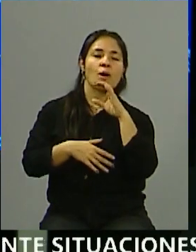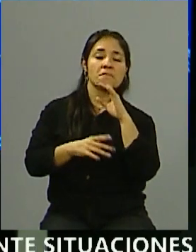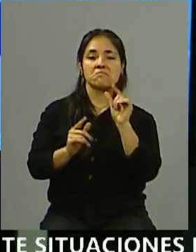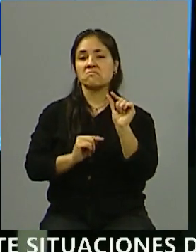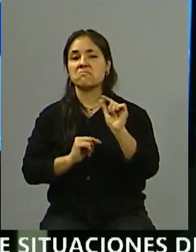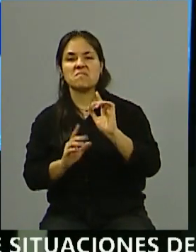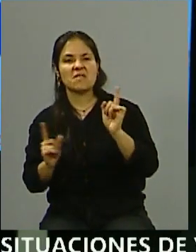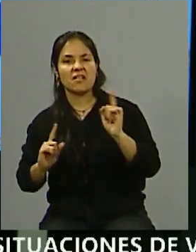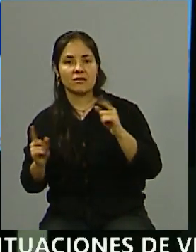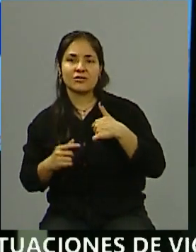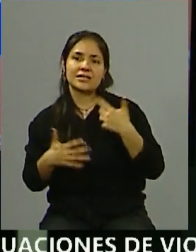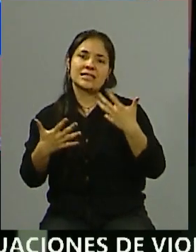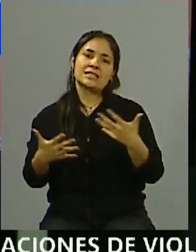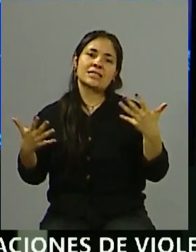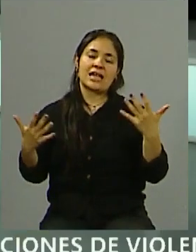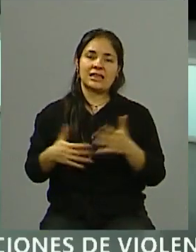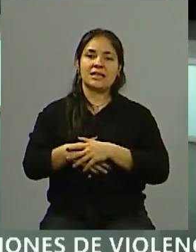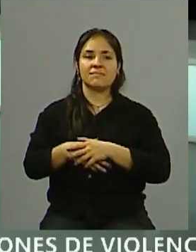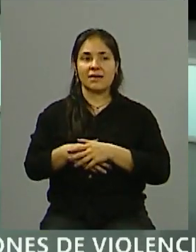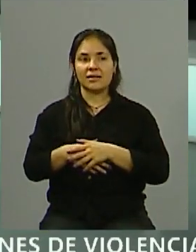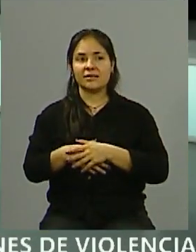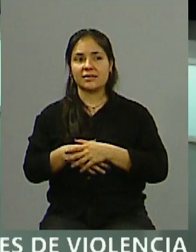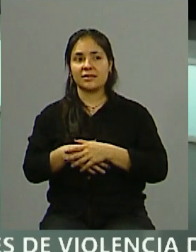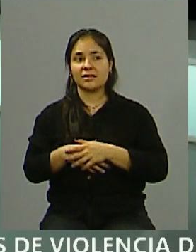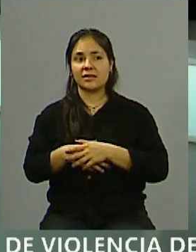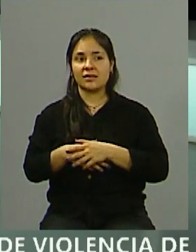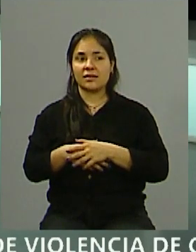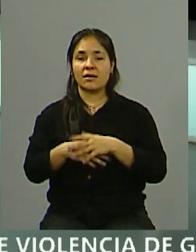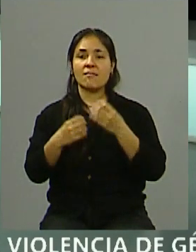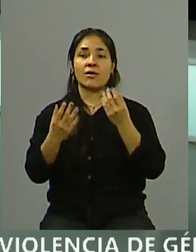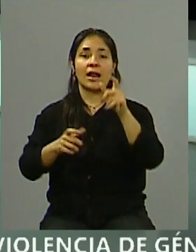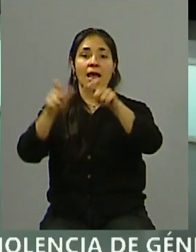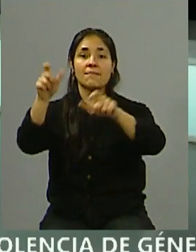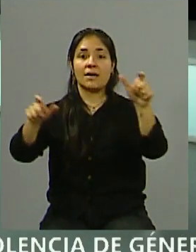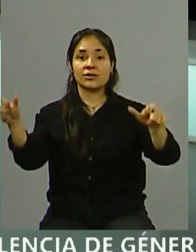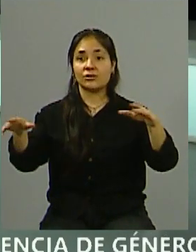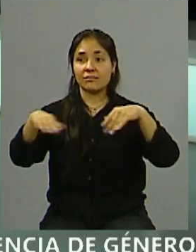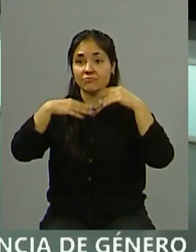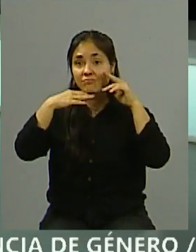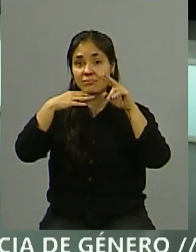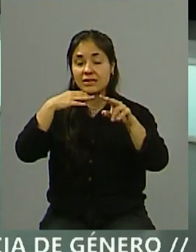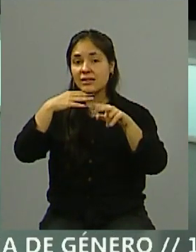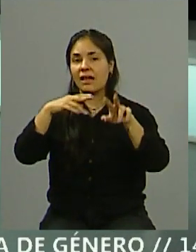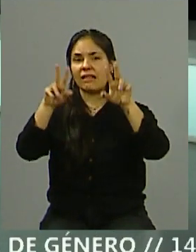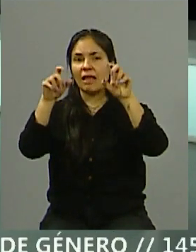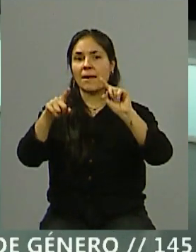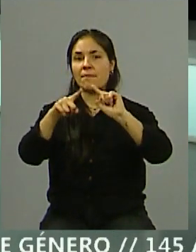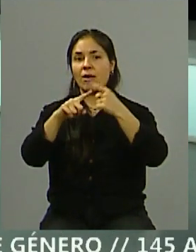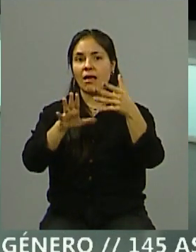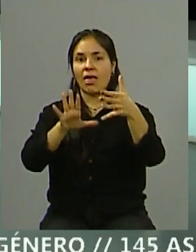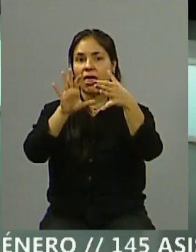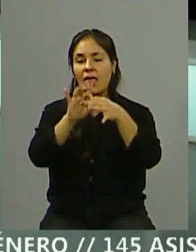lo lamento, un poco bastante. Quiere decir que en general el consumidor lo que está buscando es algo que no tiene que ver necesariamente con